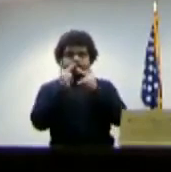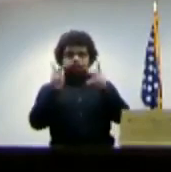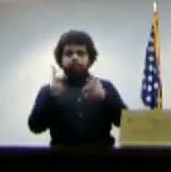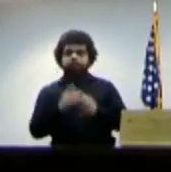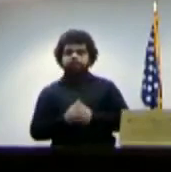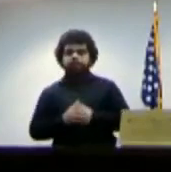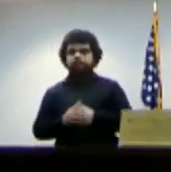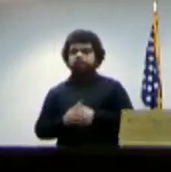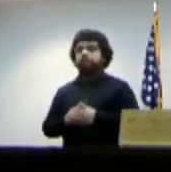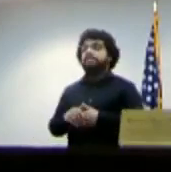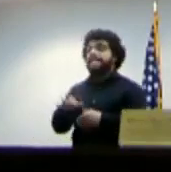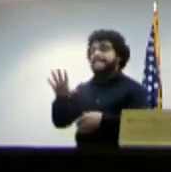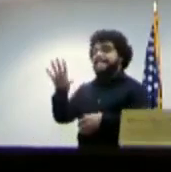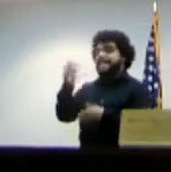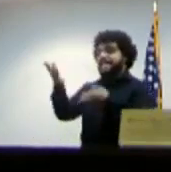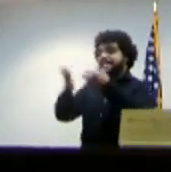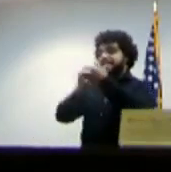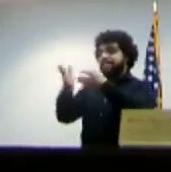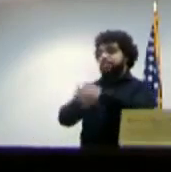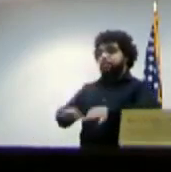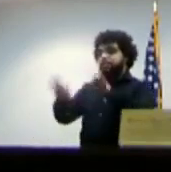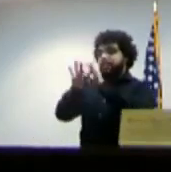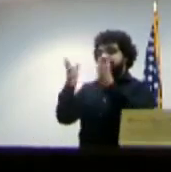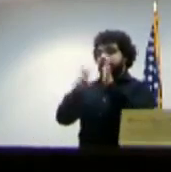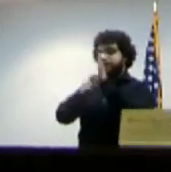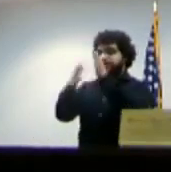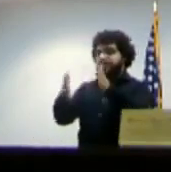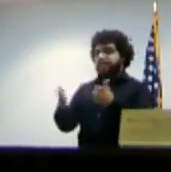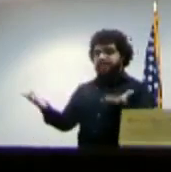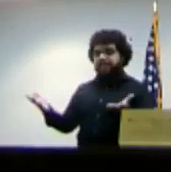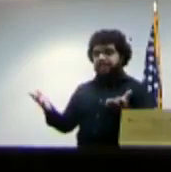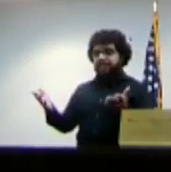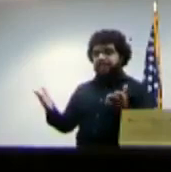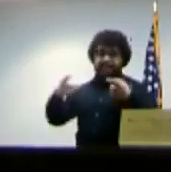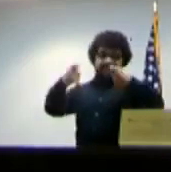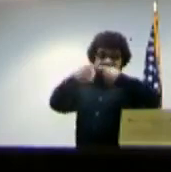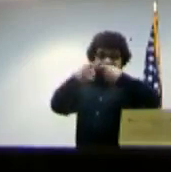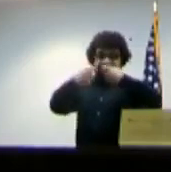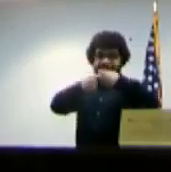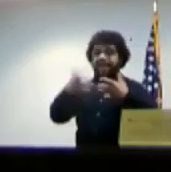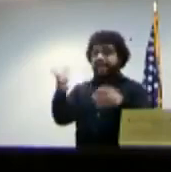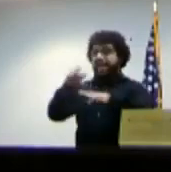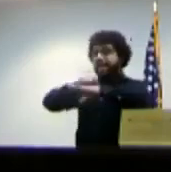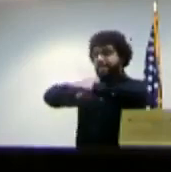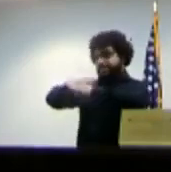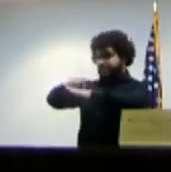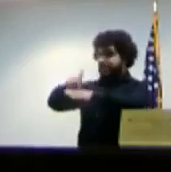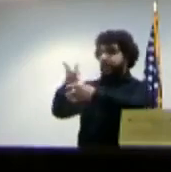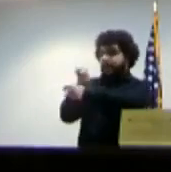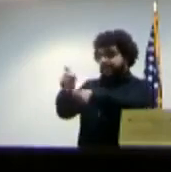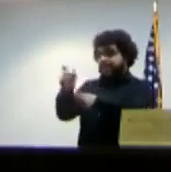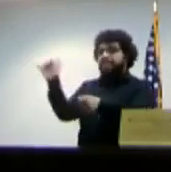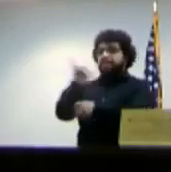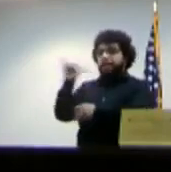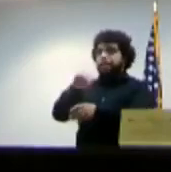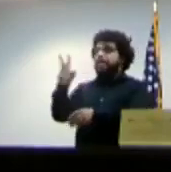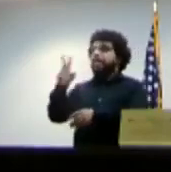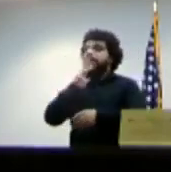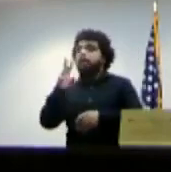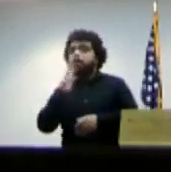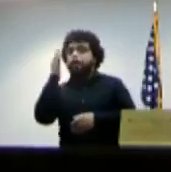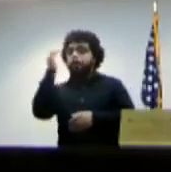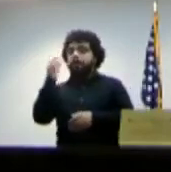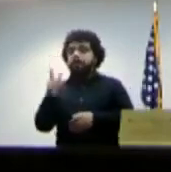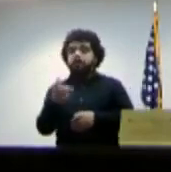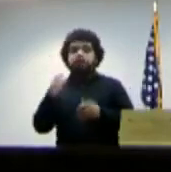Y en el servicio esencial que representa ser el servicio de energía eléctrica, que también afecta el agua, porque donde muchos lugares no